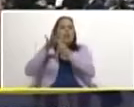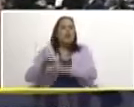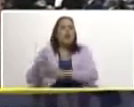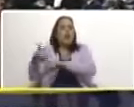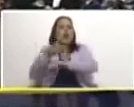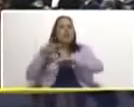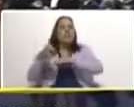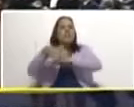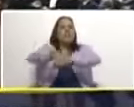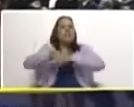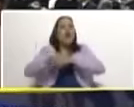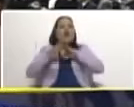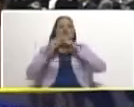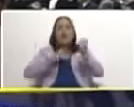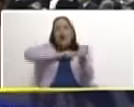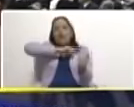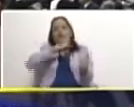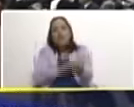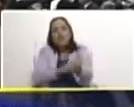su alma.